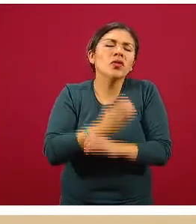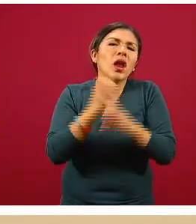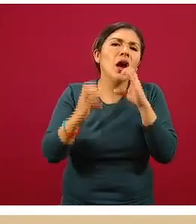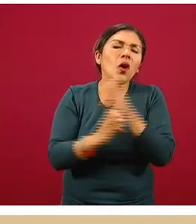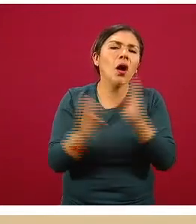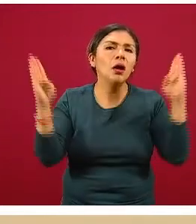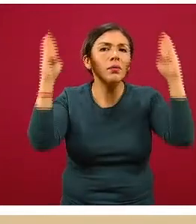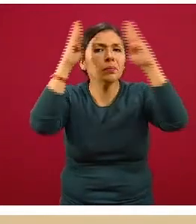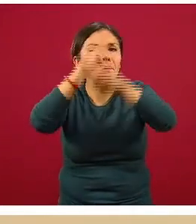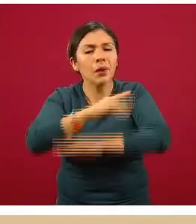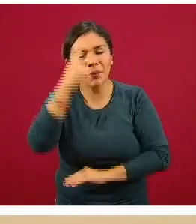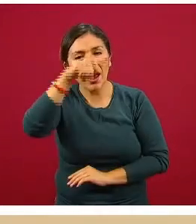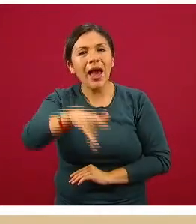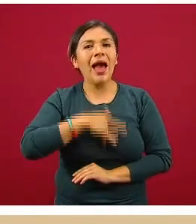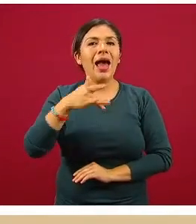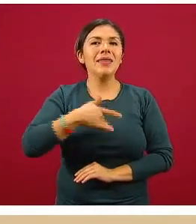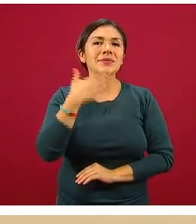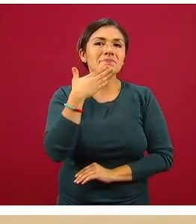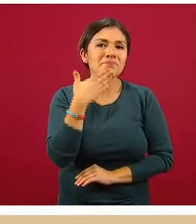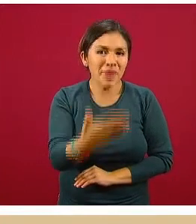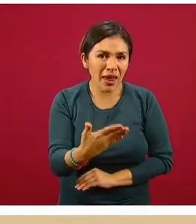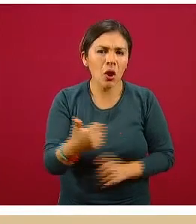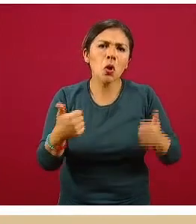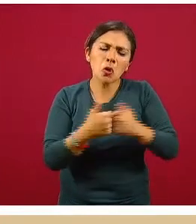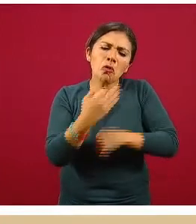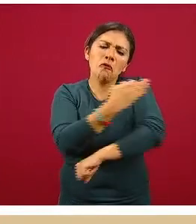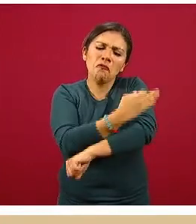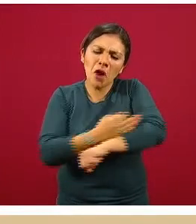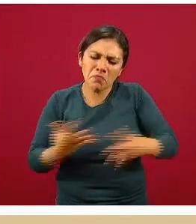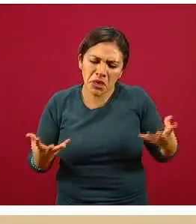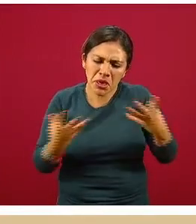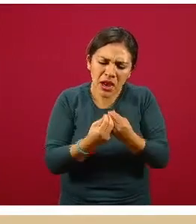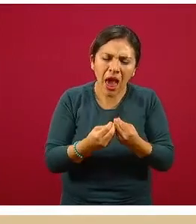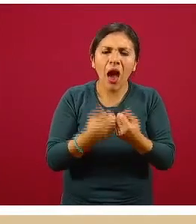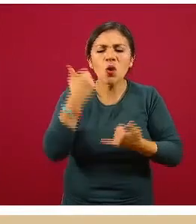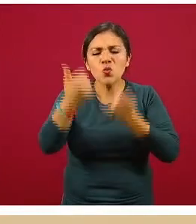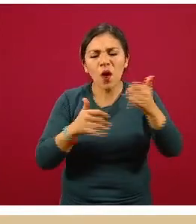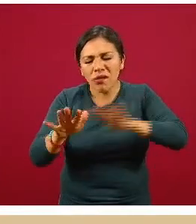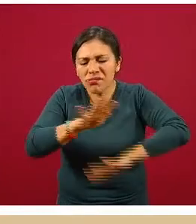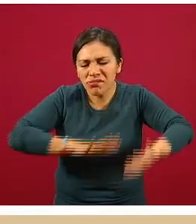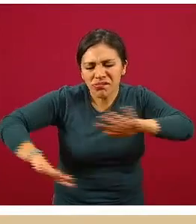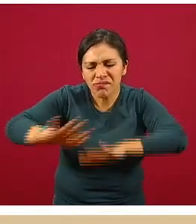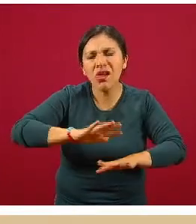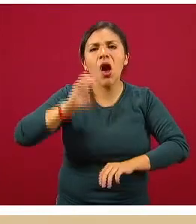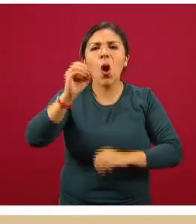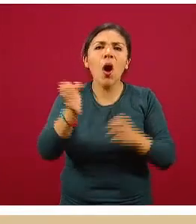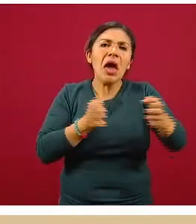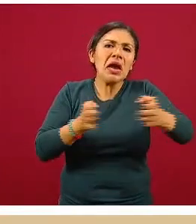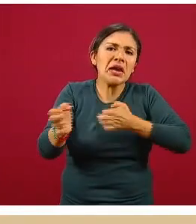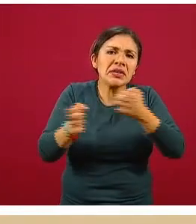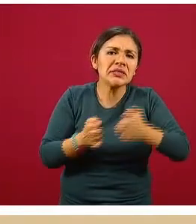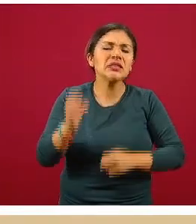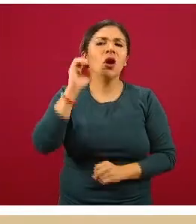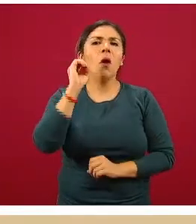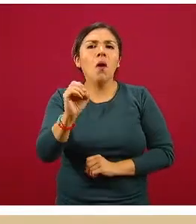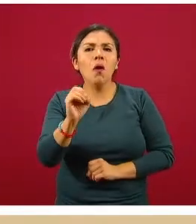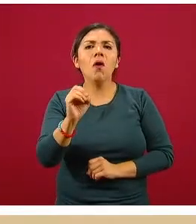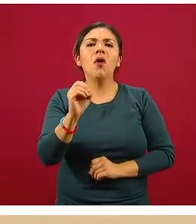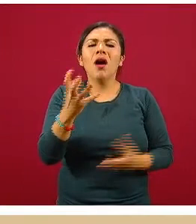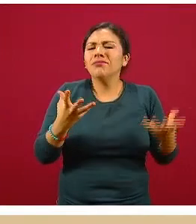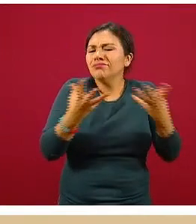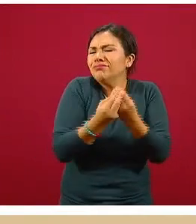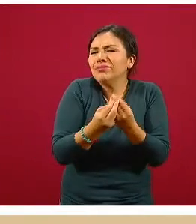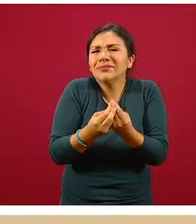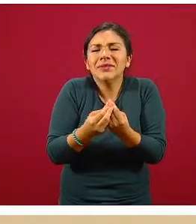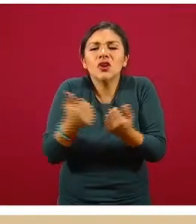ser reconfortantes en familia, juegos de mesa, actividad física, poder estar con los